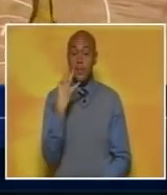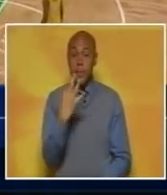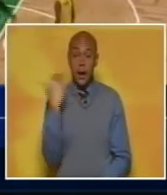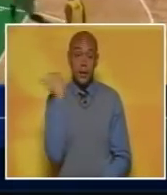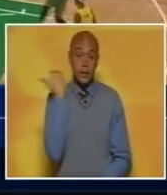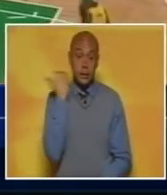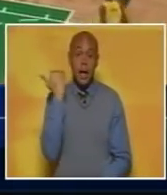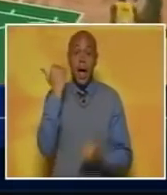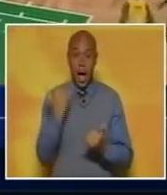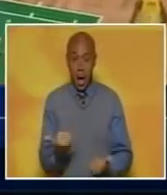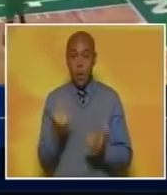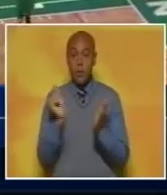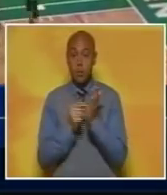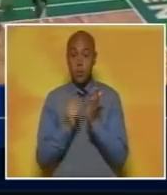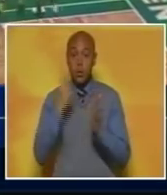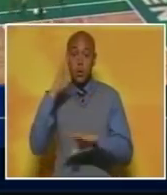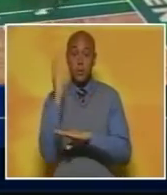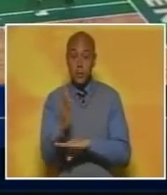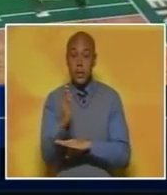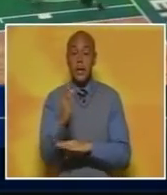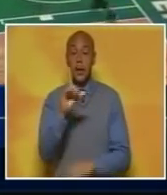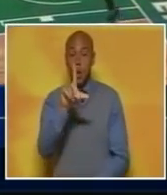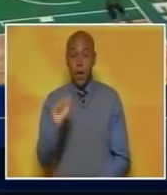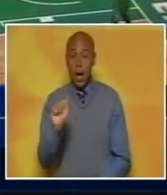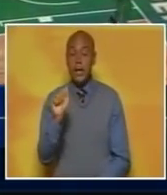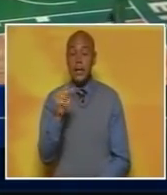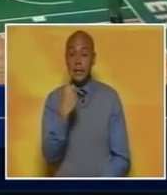al hilo tras vencer a los Lakers de Los Ángeles